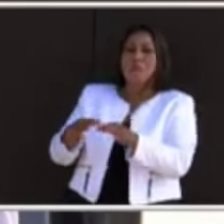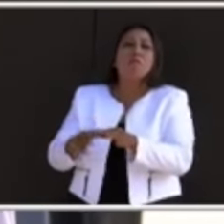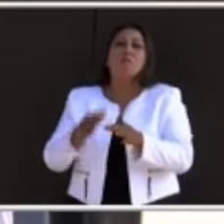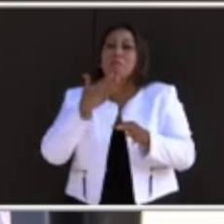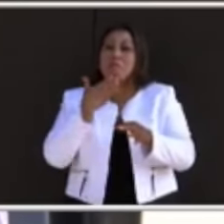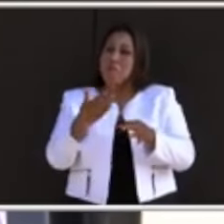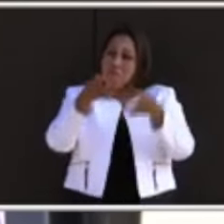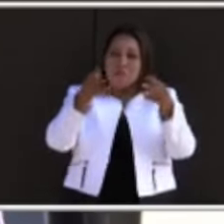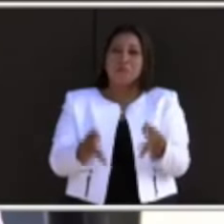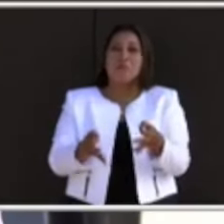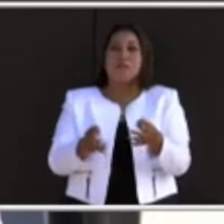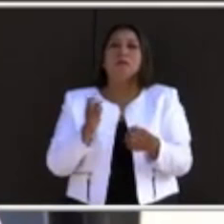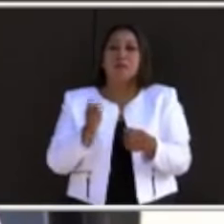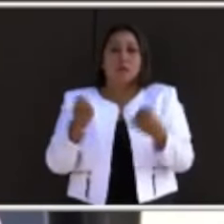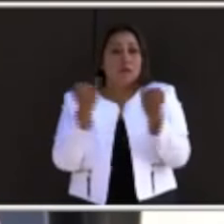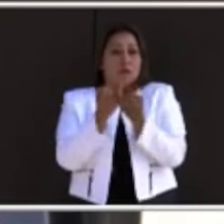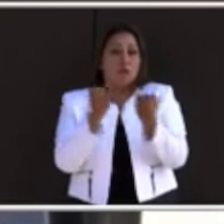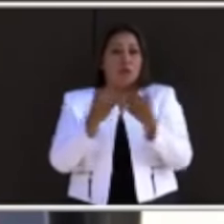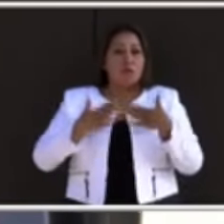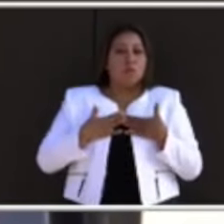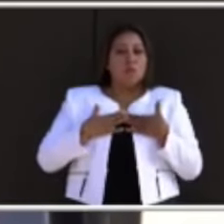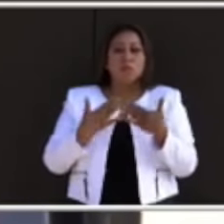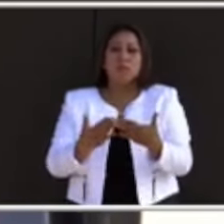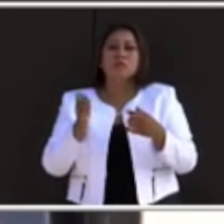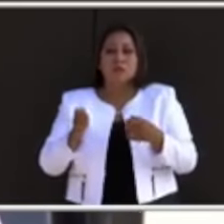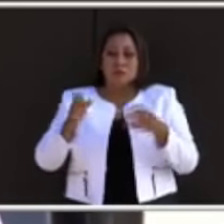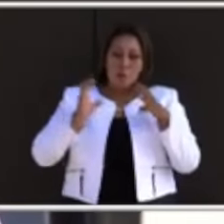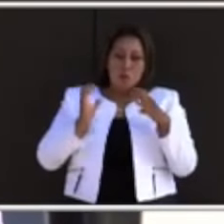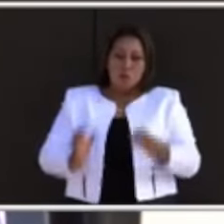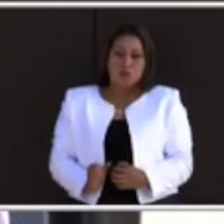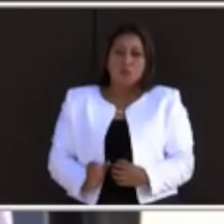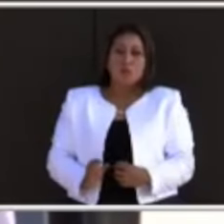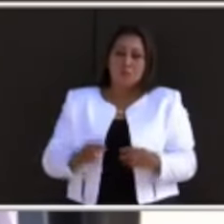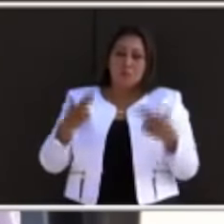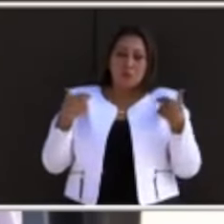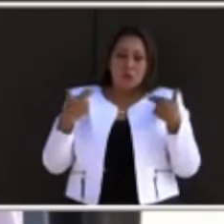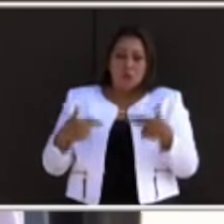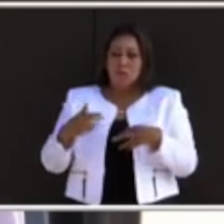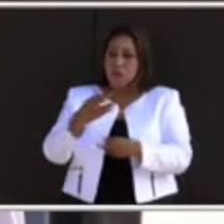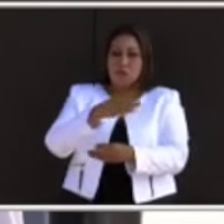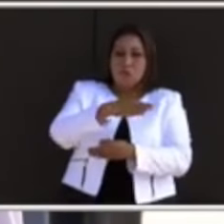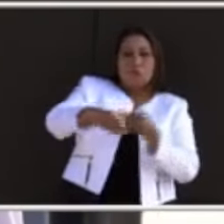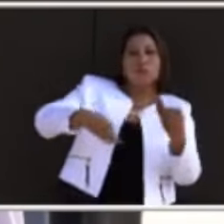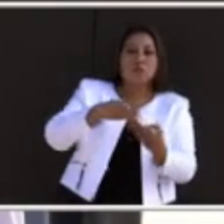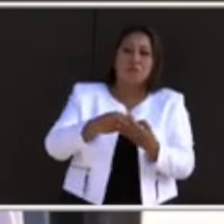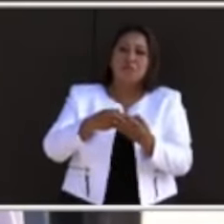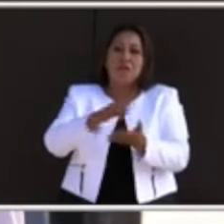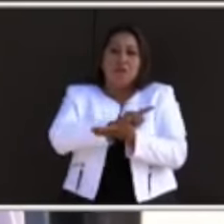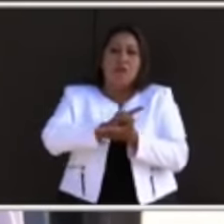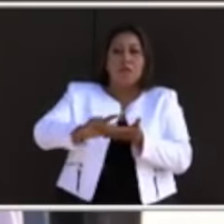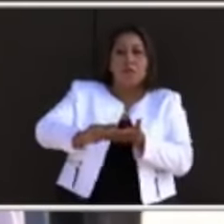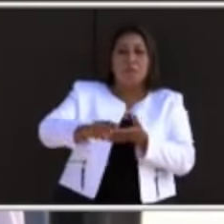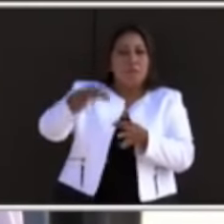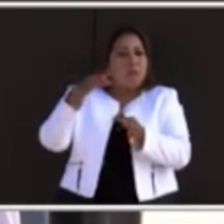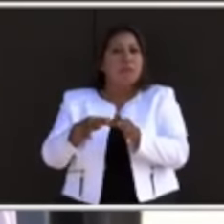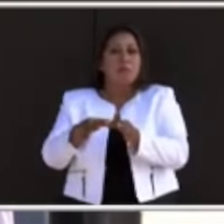es básico, con el compromiso de una conducta, de una vida honesta, de una vida transparente, de una